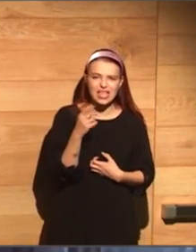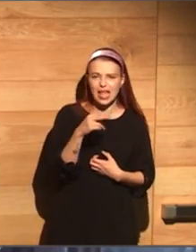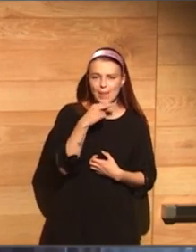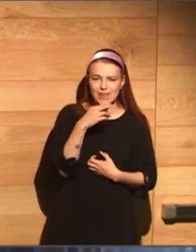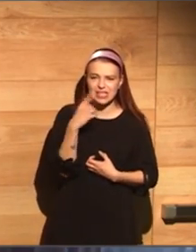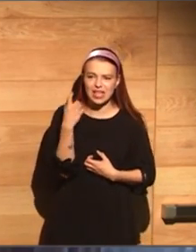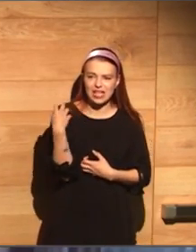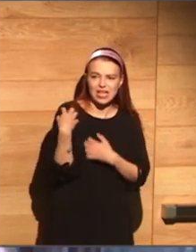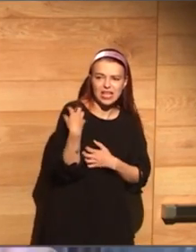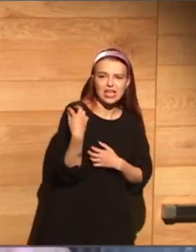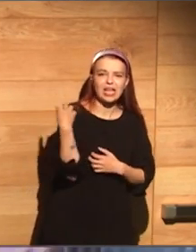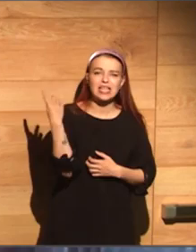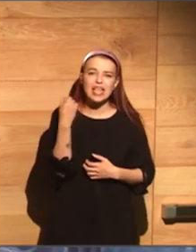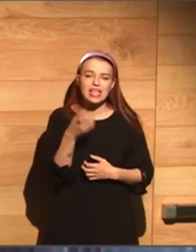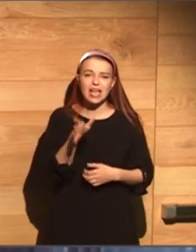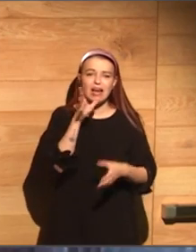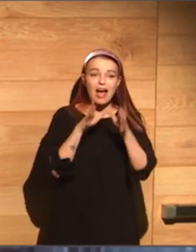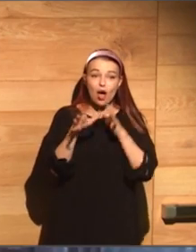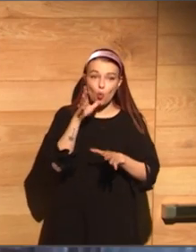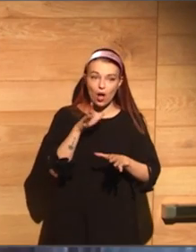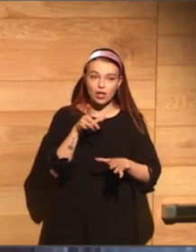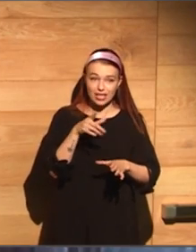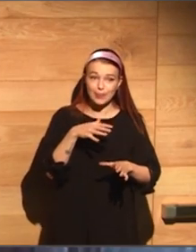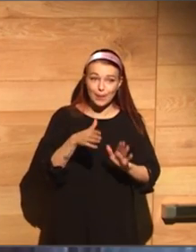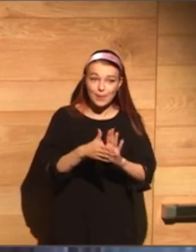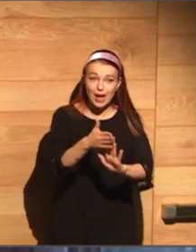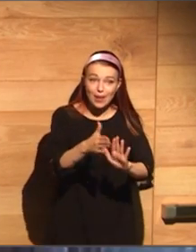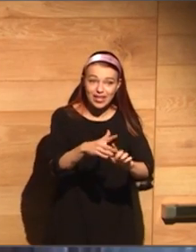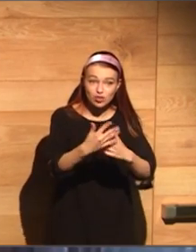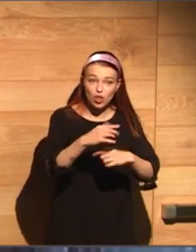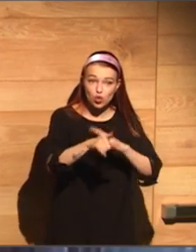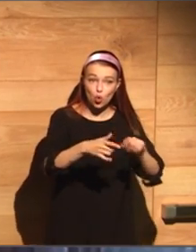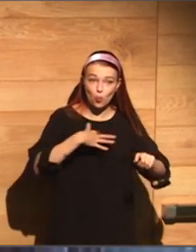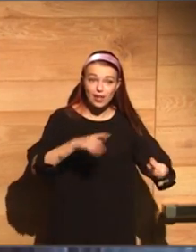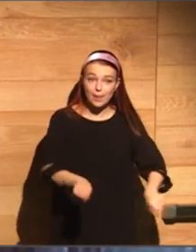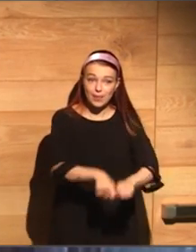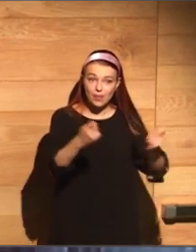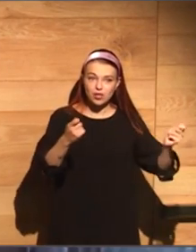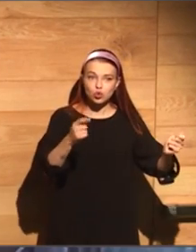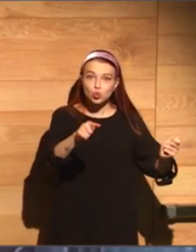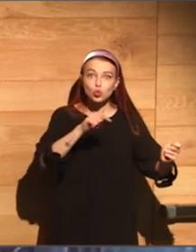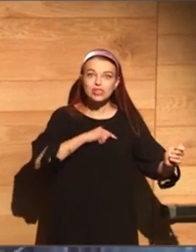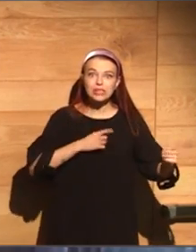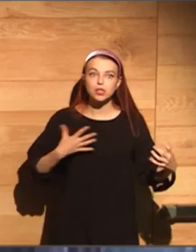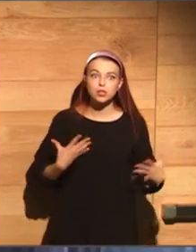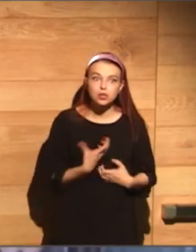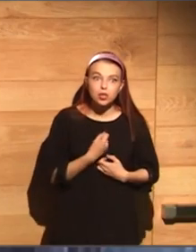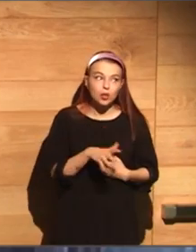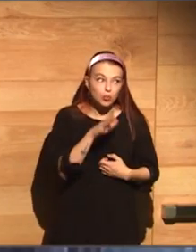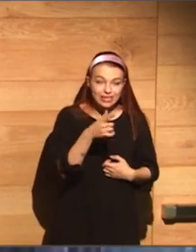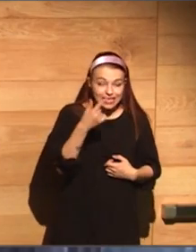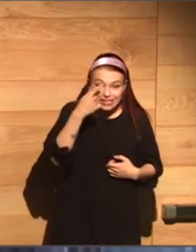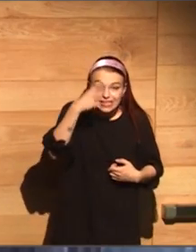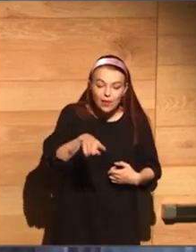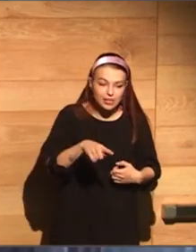de agua, y todo eso están poniendo en peligro la operación, tú lo que sientes es angustia porque le van a pillar. Cuando